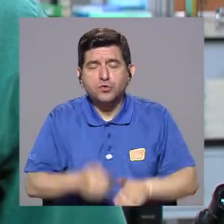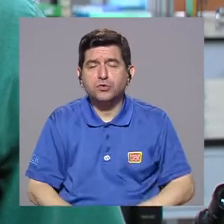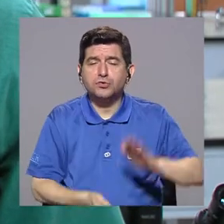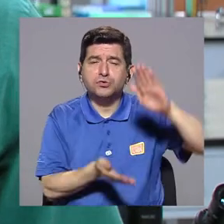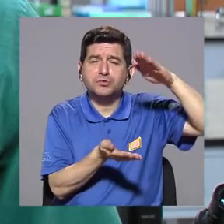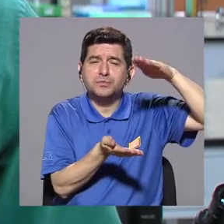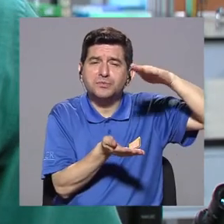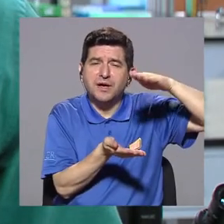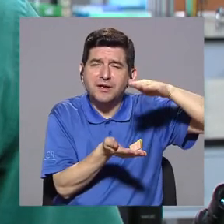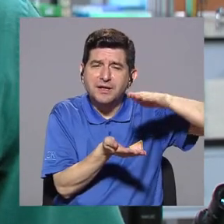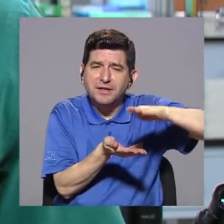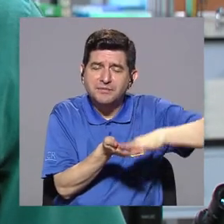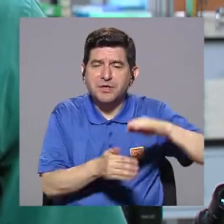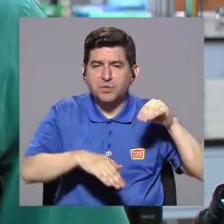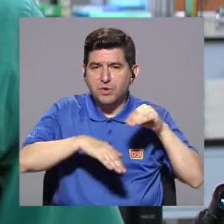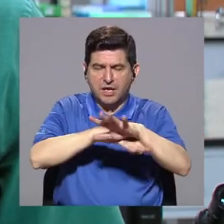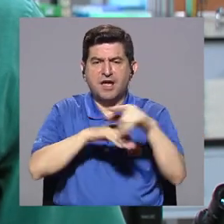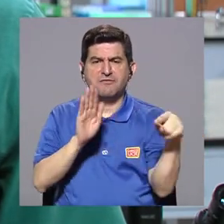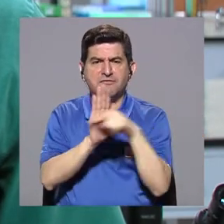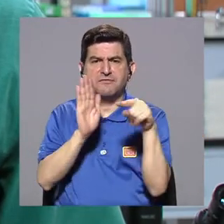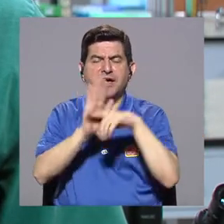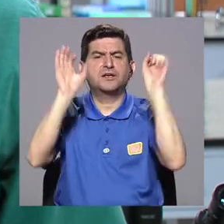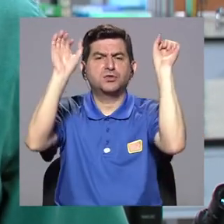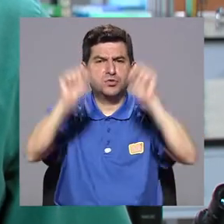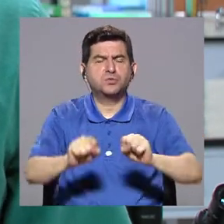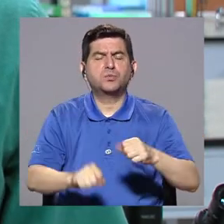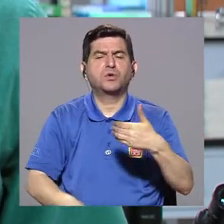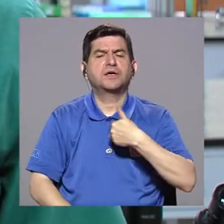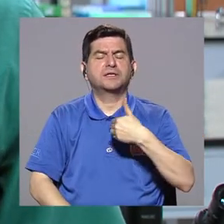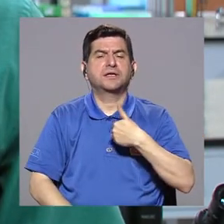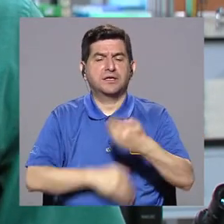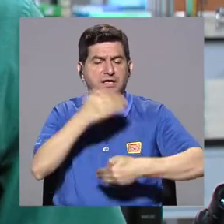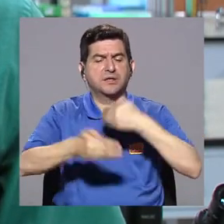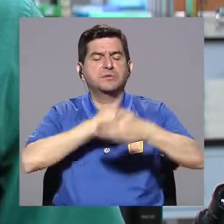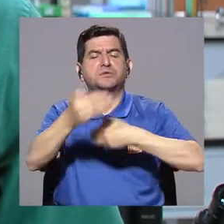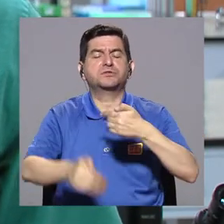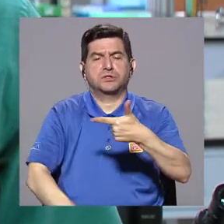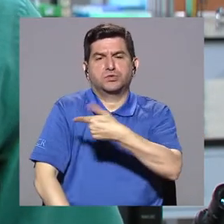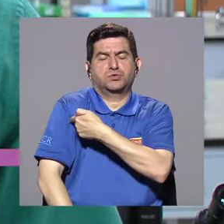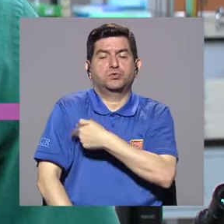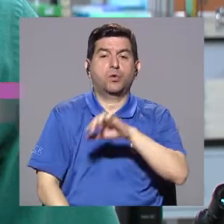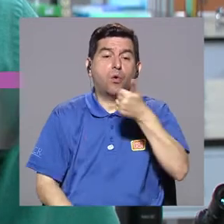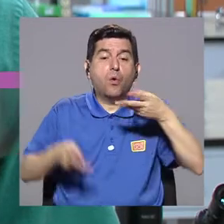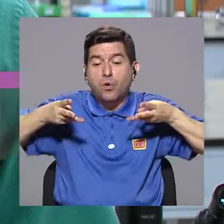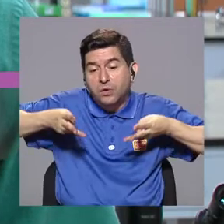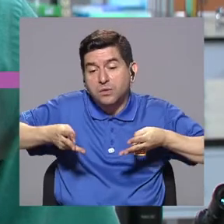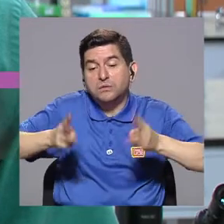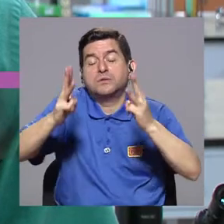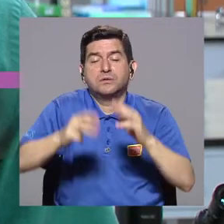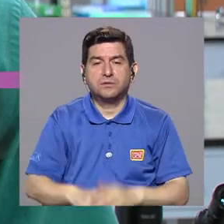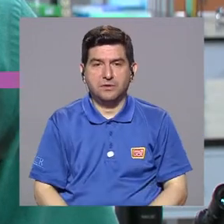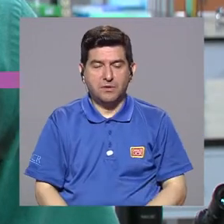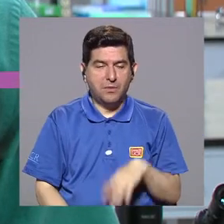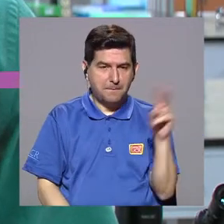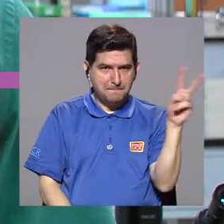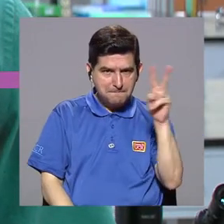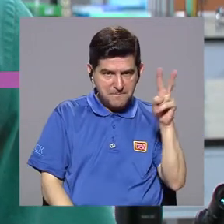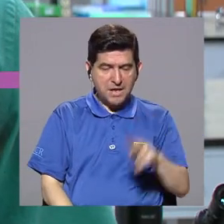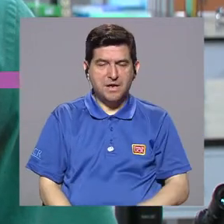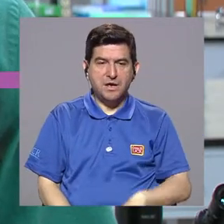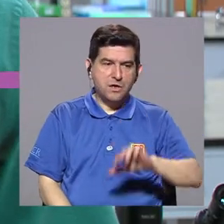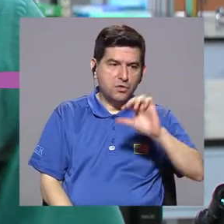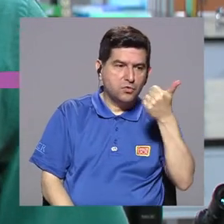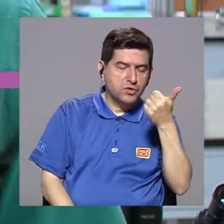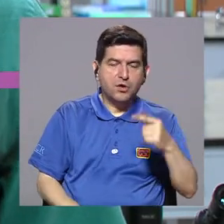otros procesos para disminuir aún más los efectos adversos que pueda tener esa vacunación. Otra metodología de vacunación es agarrar